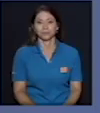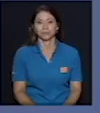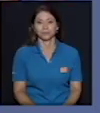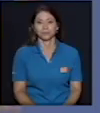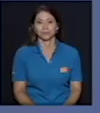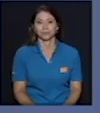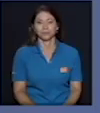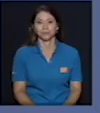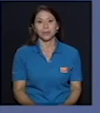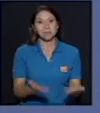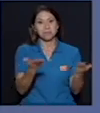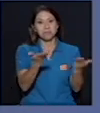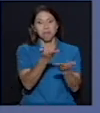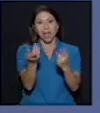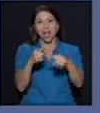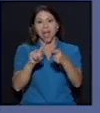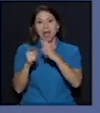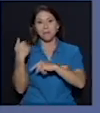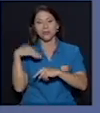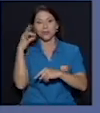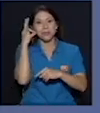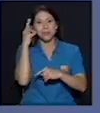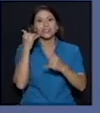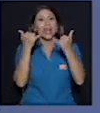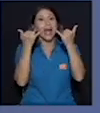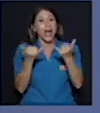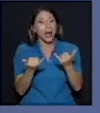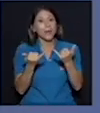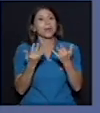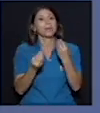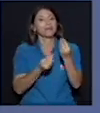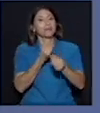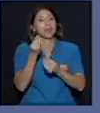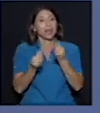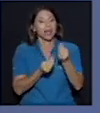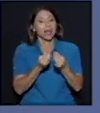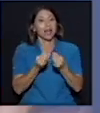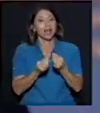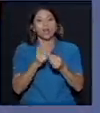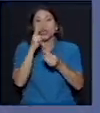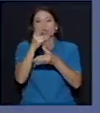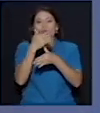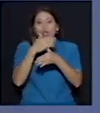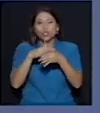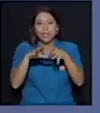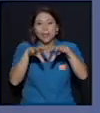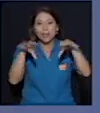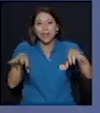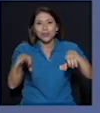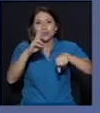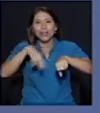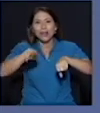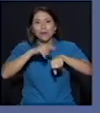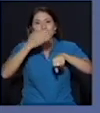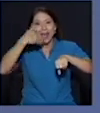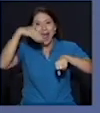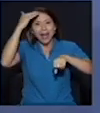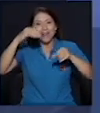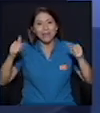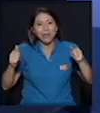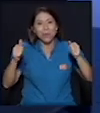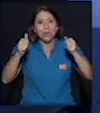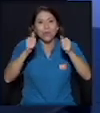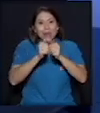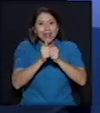Vamos, amigas y amigos, a unir los dos segmentos de la República Árabe Unida, en los dos segmentos del programa, y